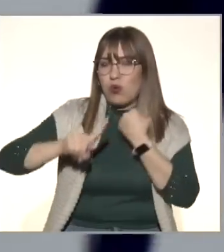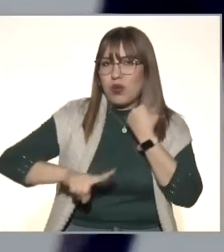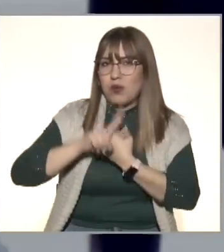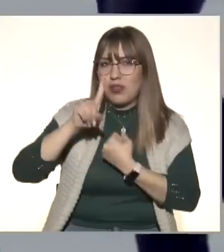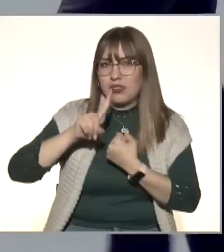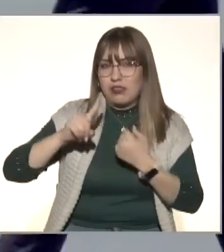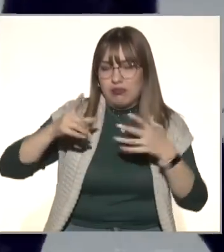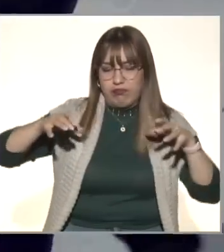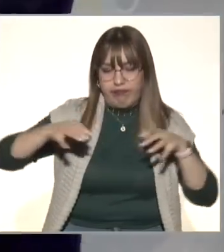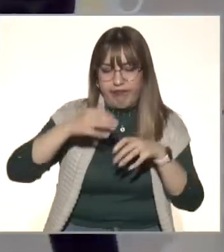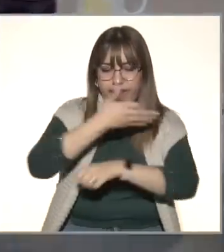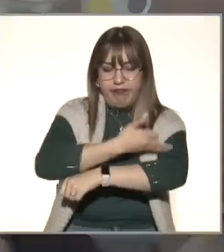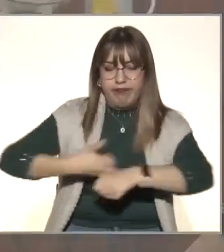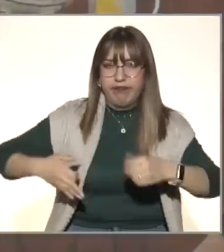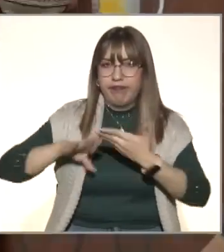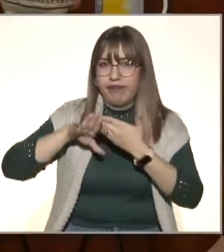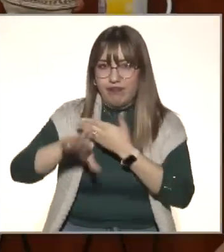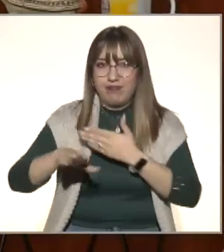familia.